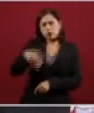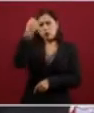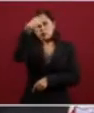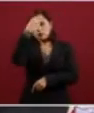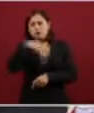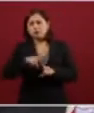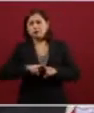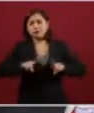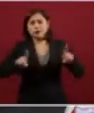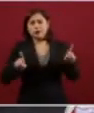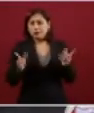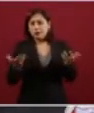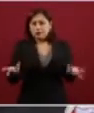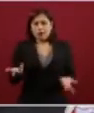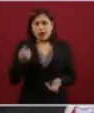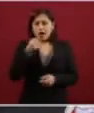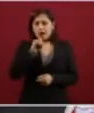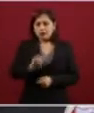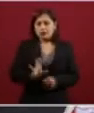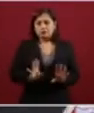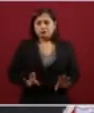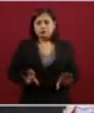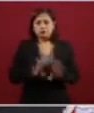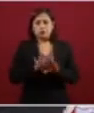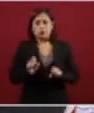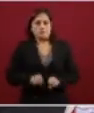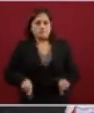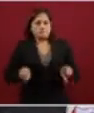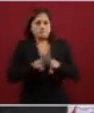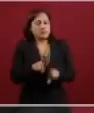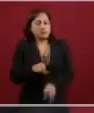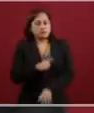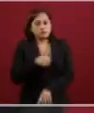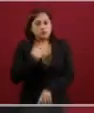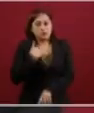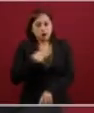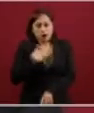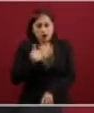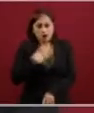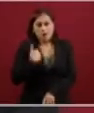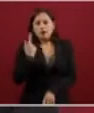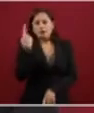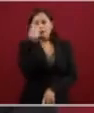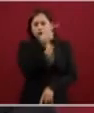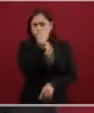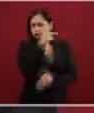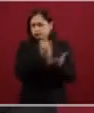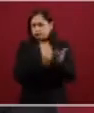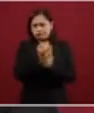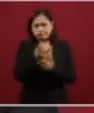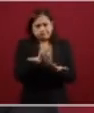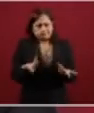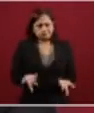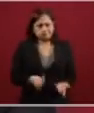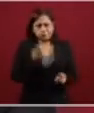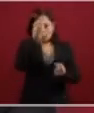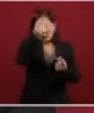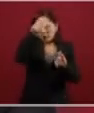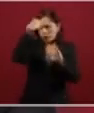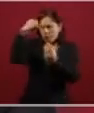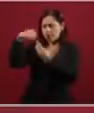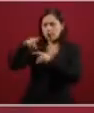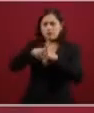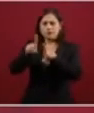los mismos de los Estados Unidos, tampoco Canadá. Canadá tiene también sus propias visiones. La base de la